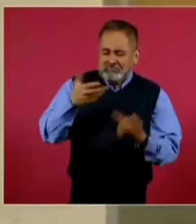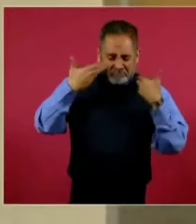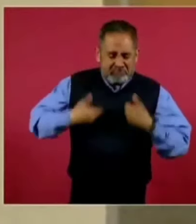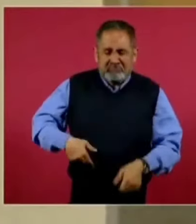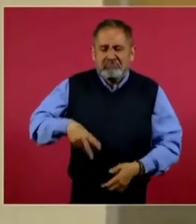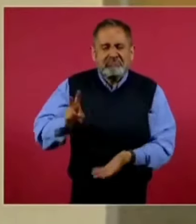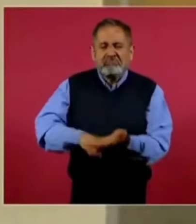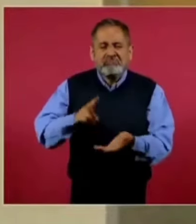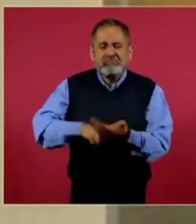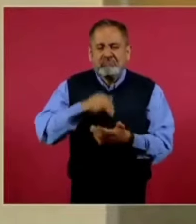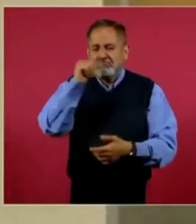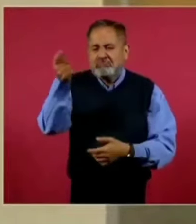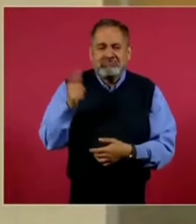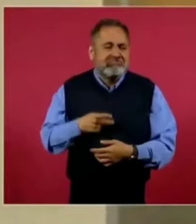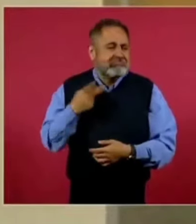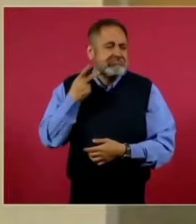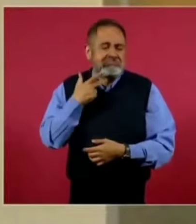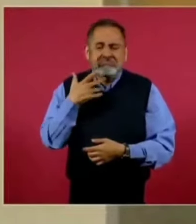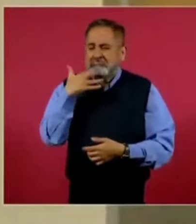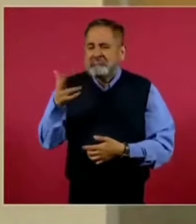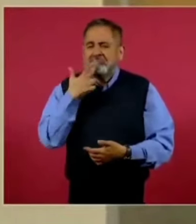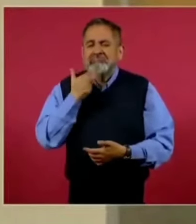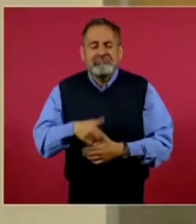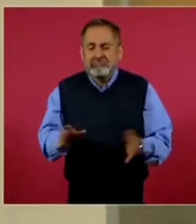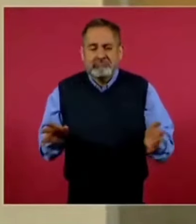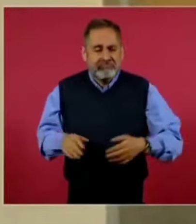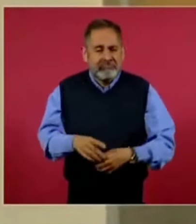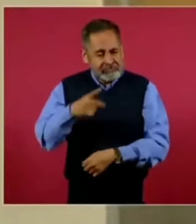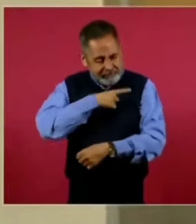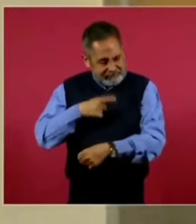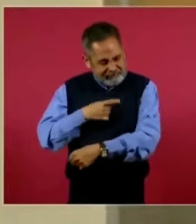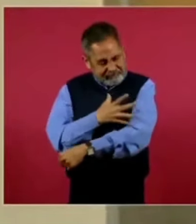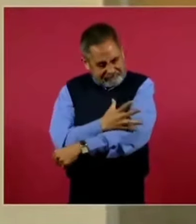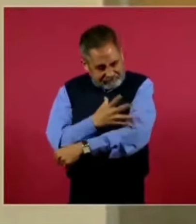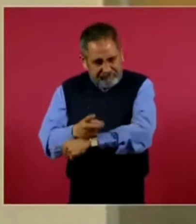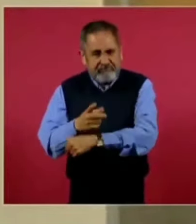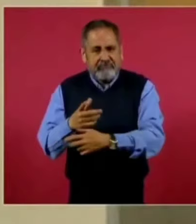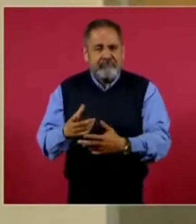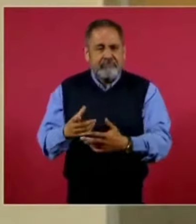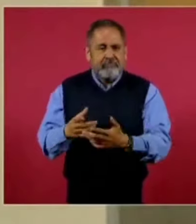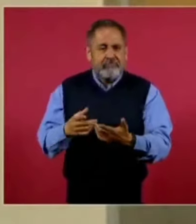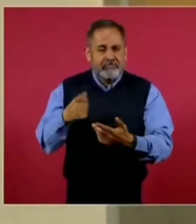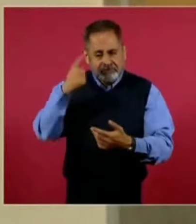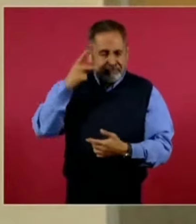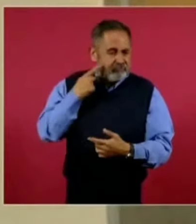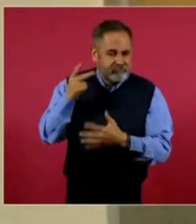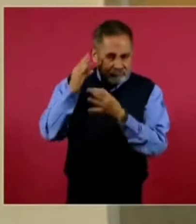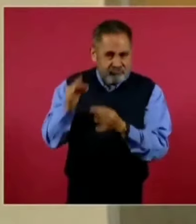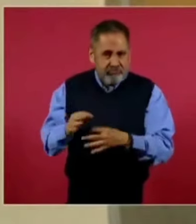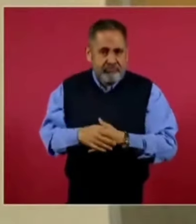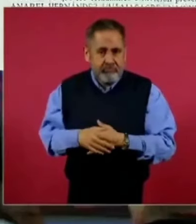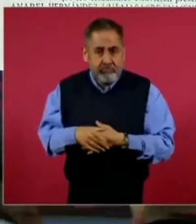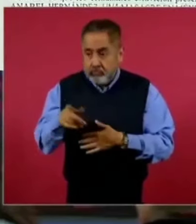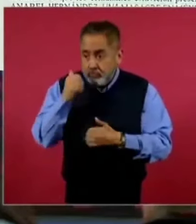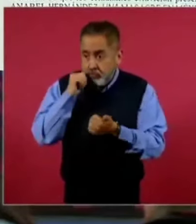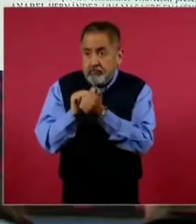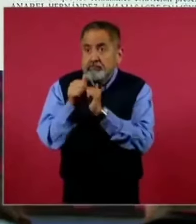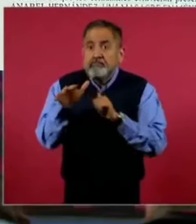en esta actividad, en este noble oficio de la política, y sobre todo si se quiere